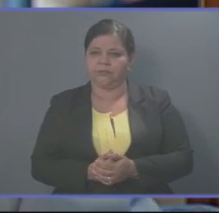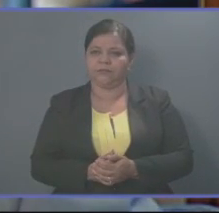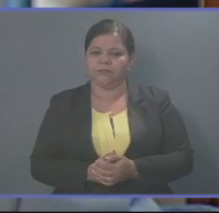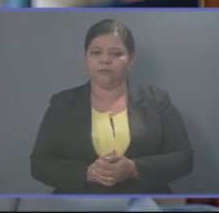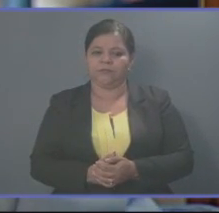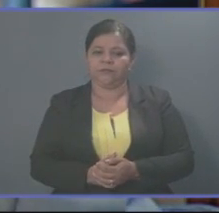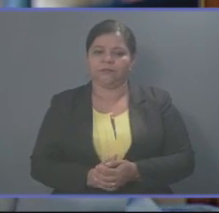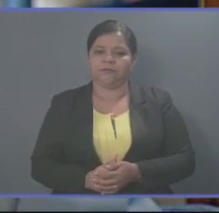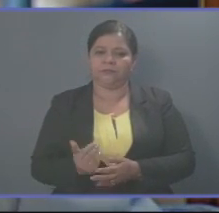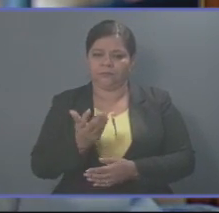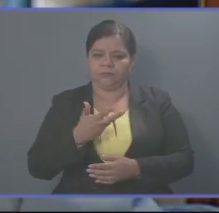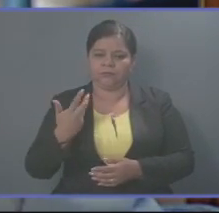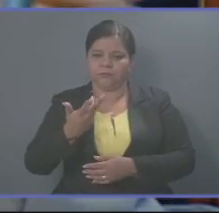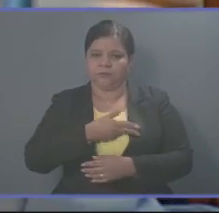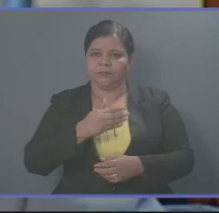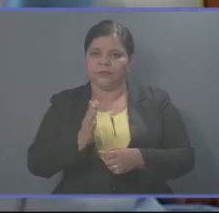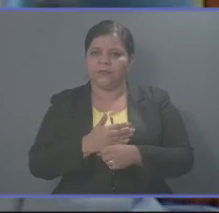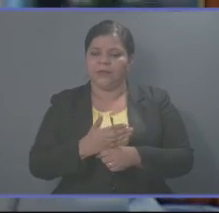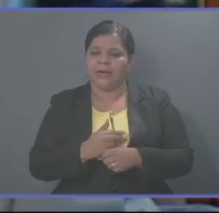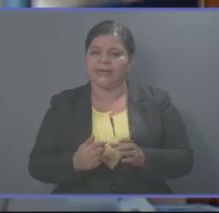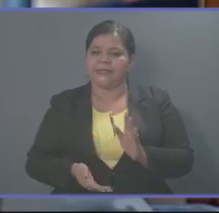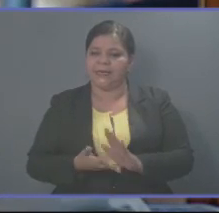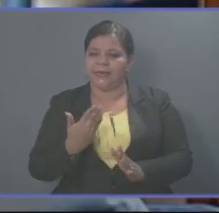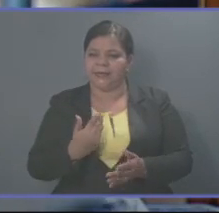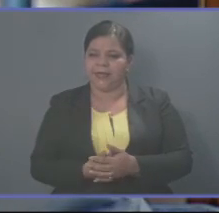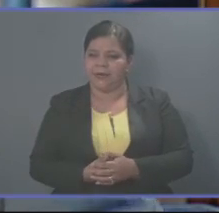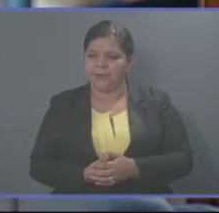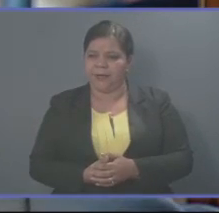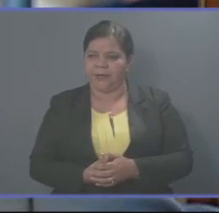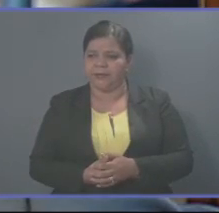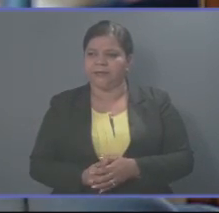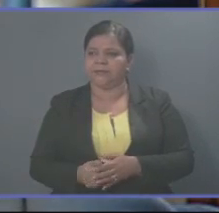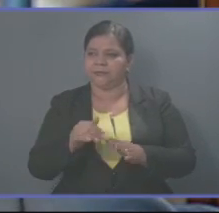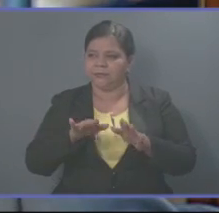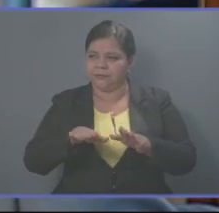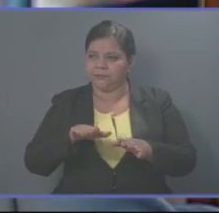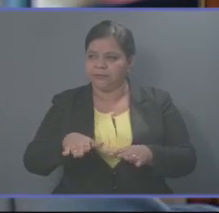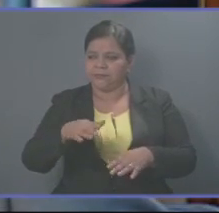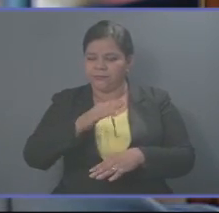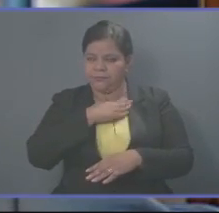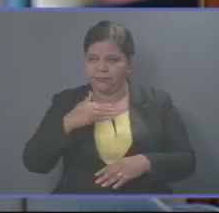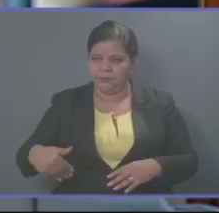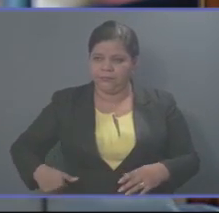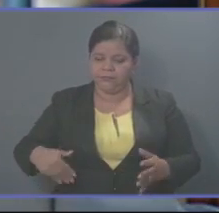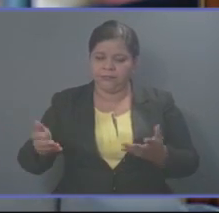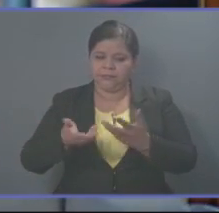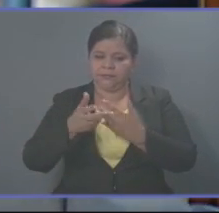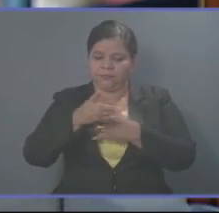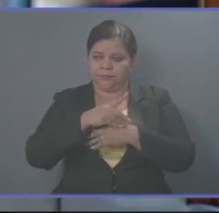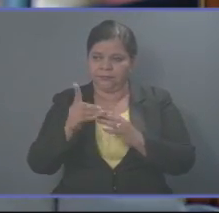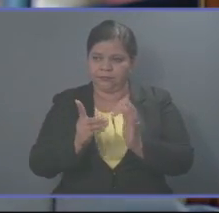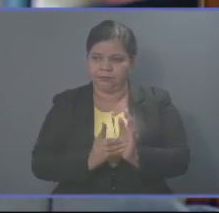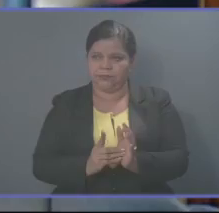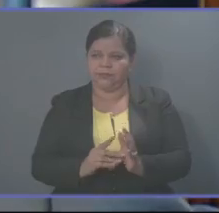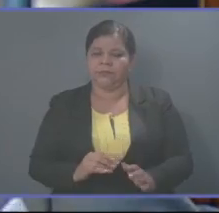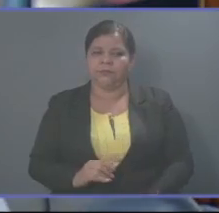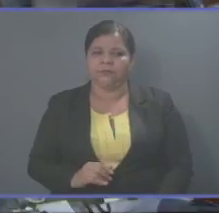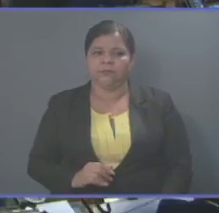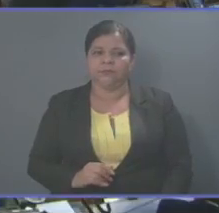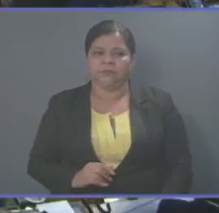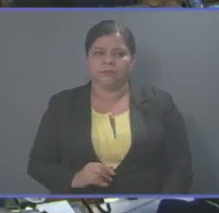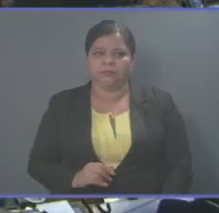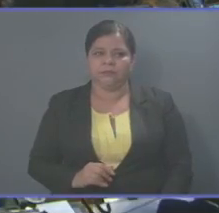de nuestro grupo parlamentario. Muchas gracias, presidente, colegas diputadas y diputados.